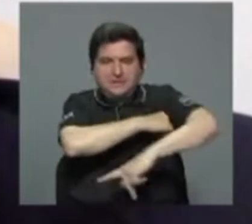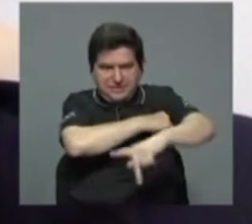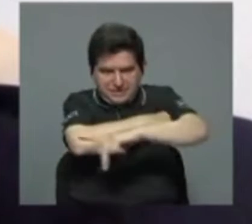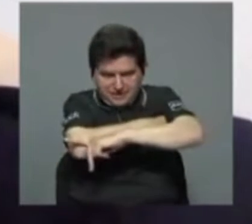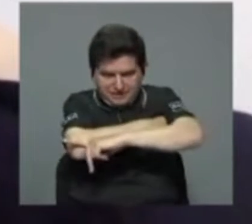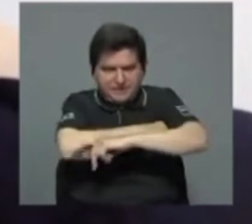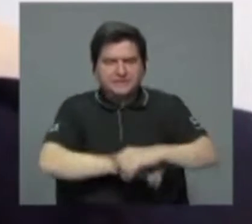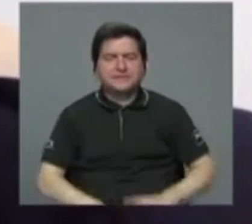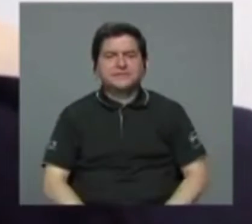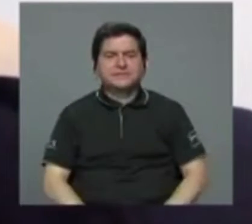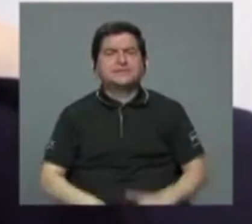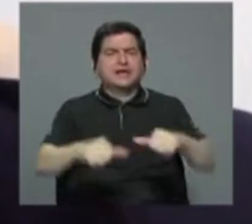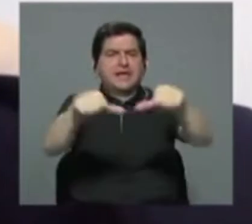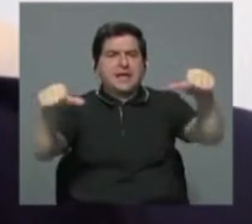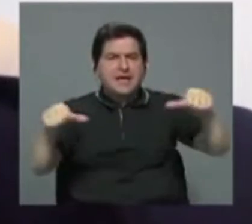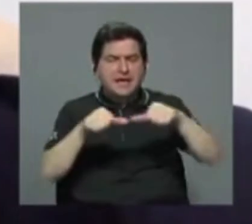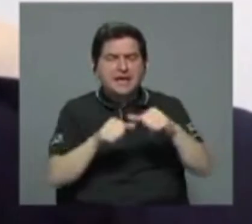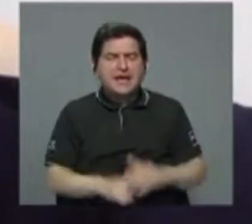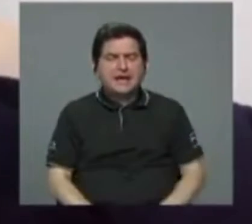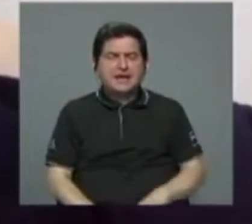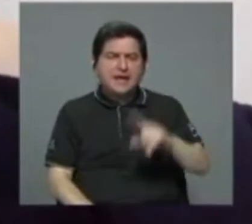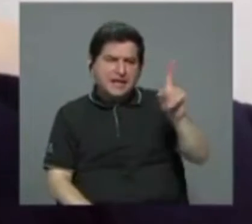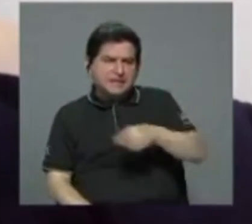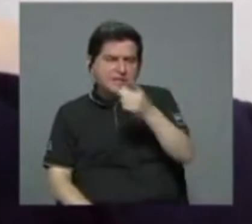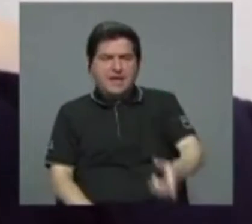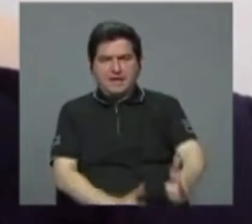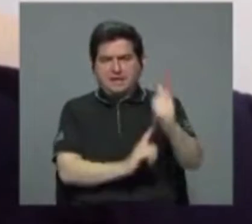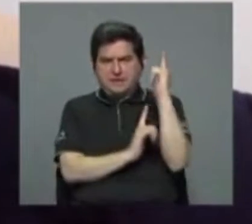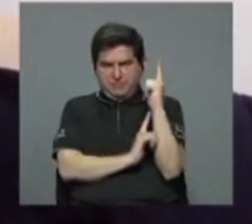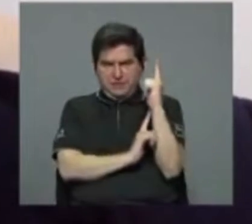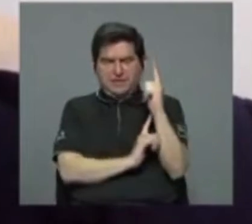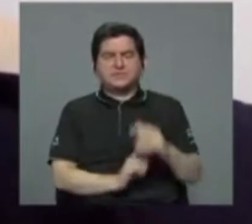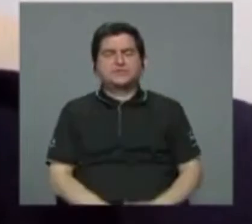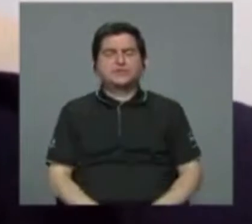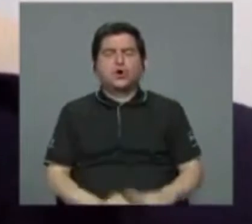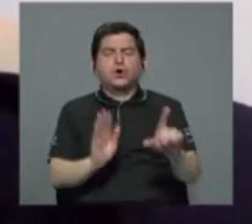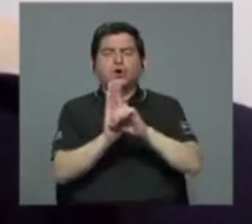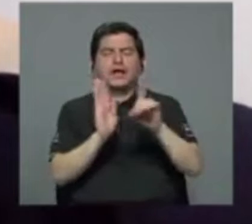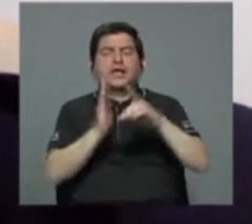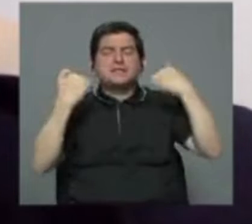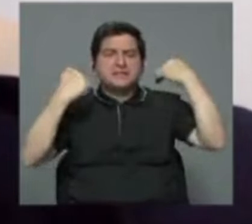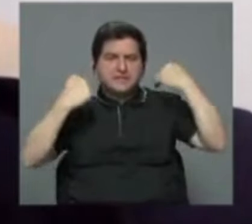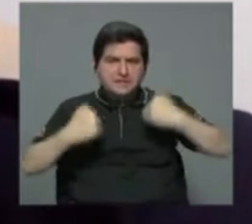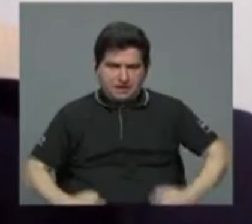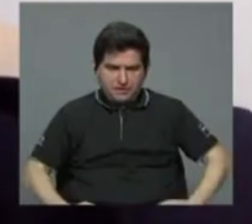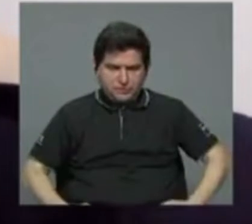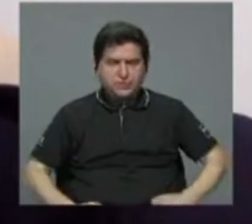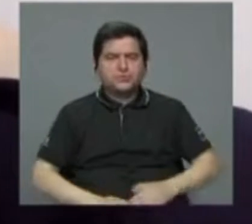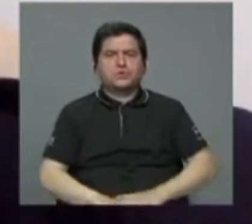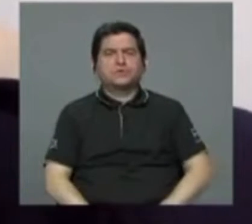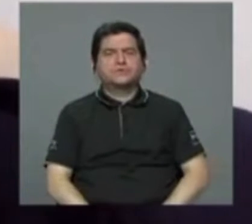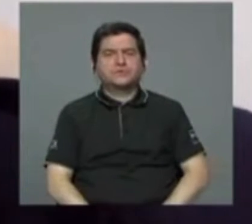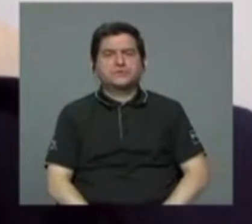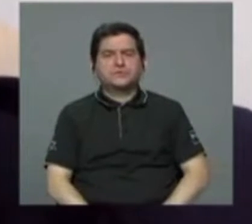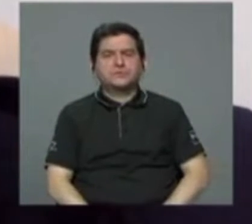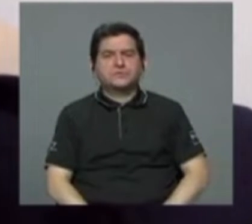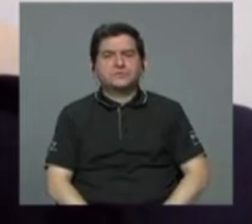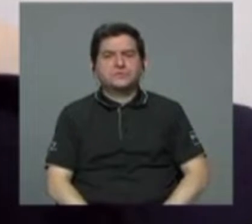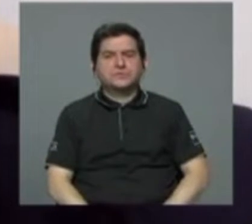campo del desarme, en el campo de los derechos humanos, en el campo